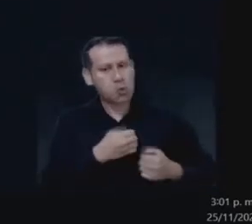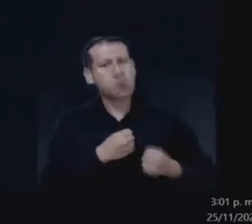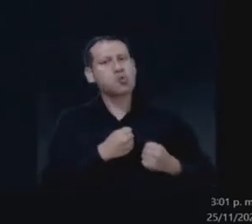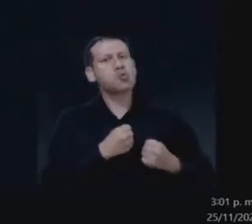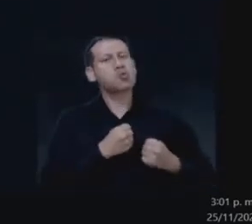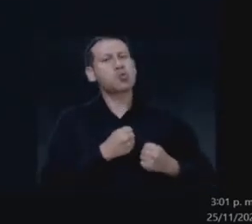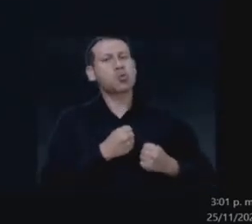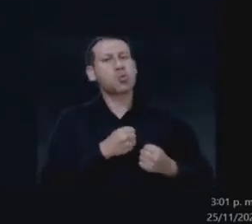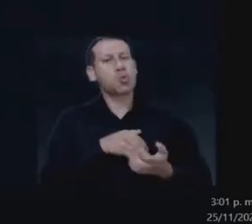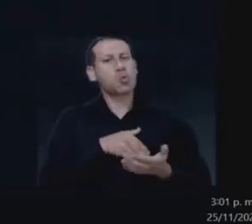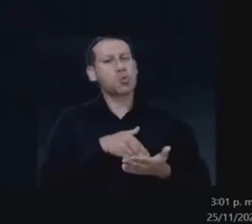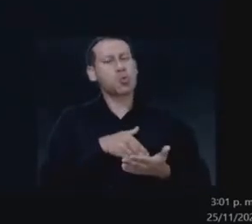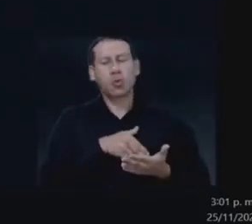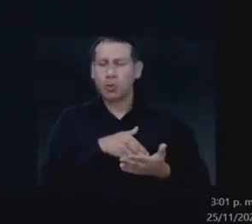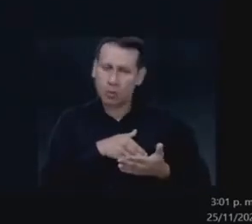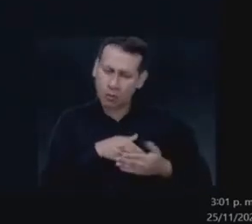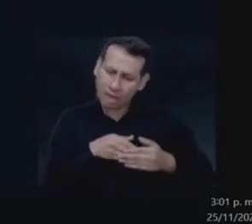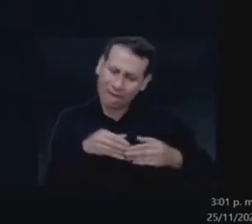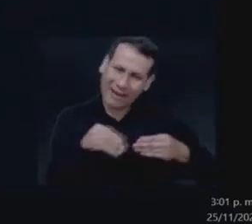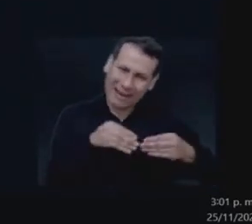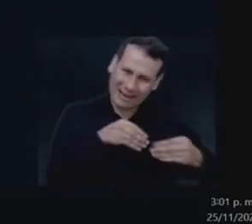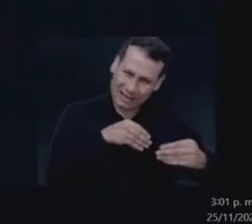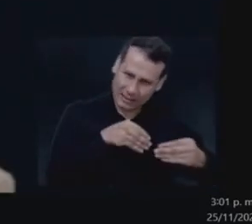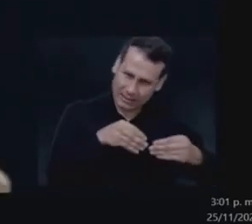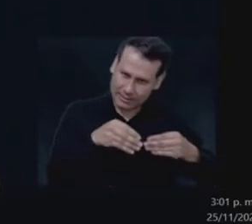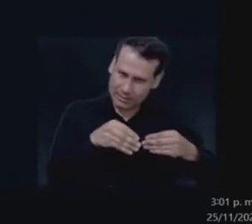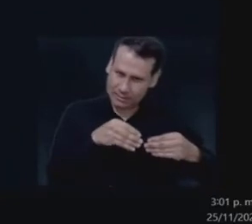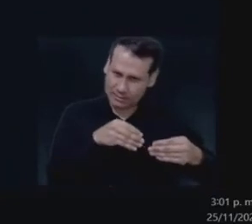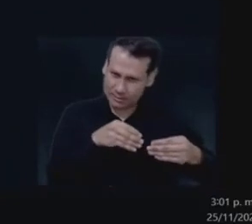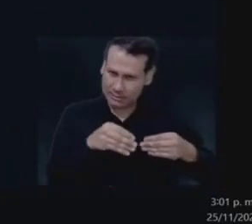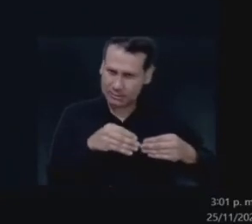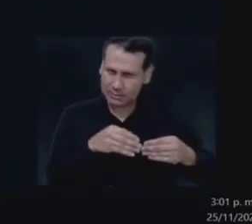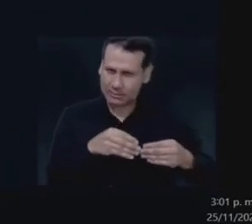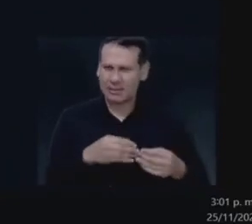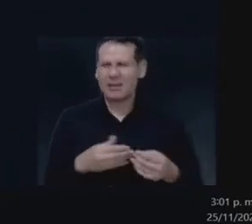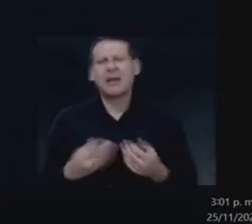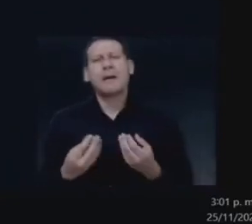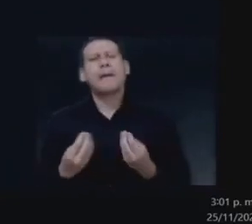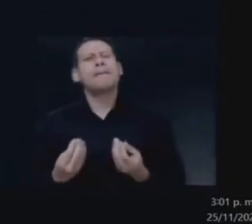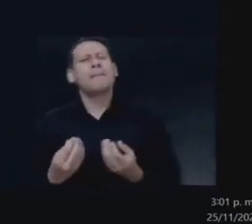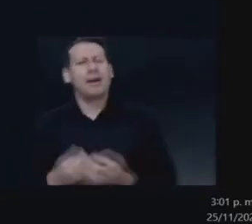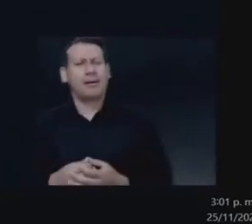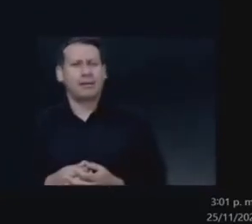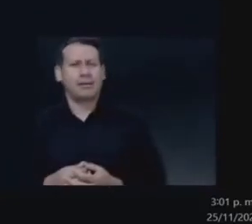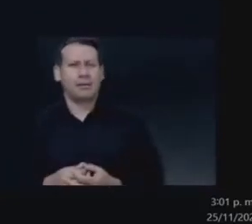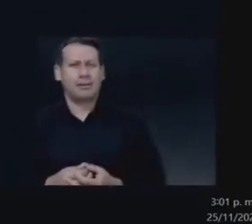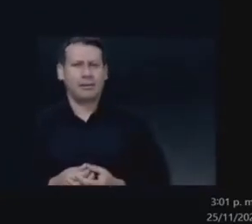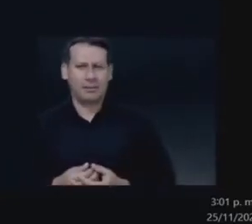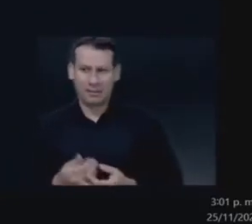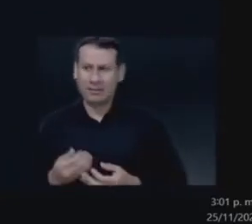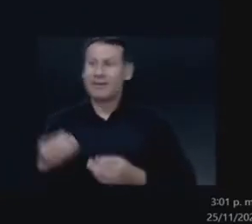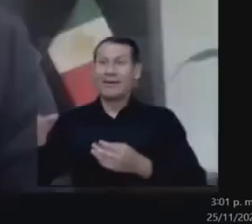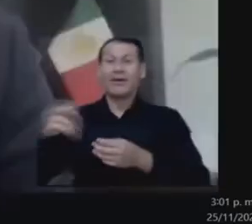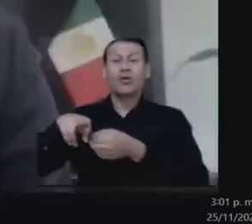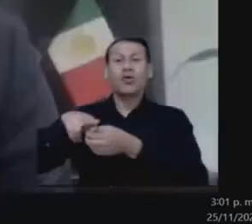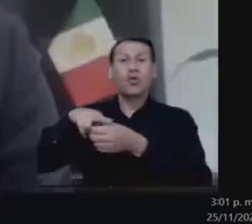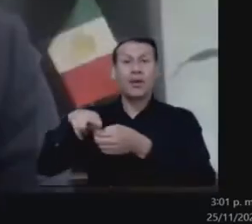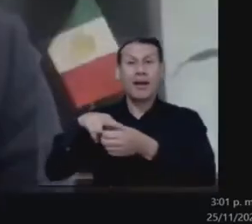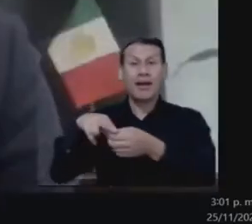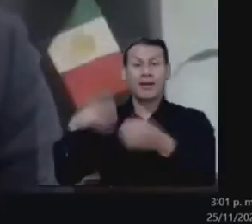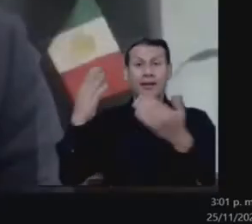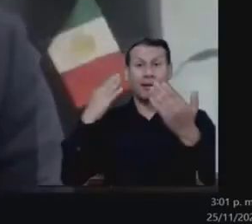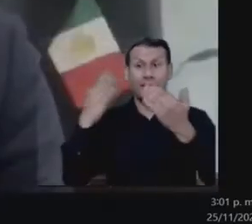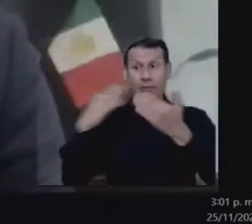y nuestras regulaciones para permitir esos despliegues en lugares rurales. Gracias,